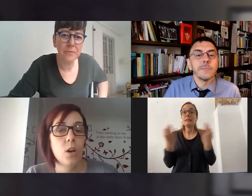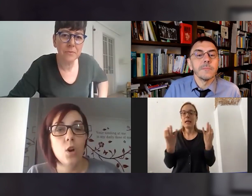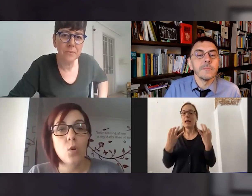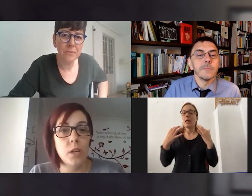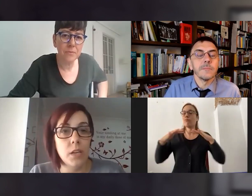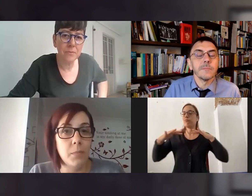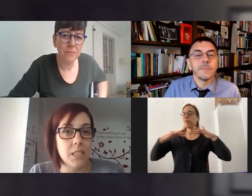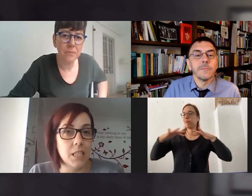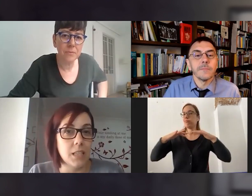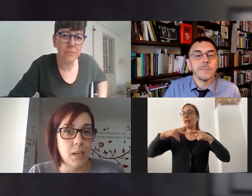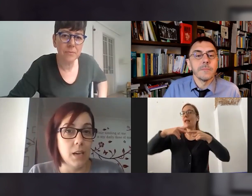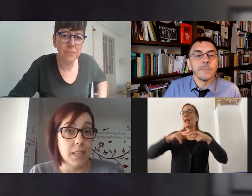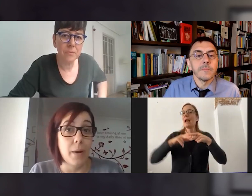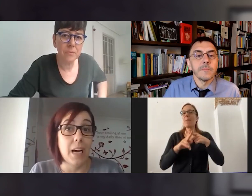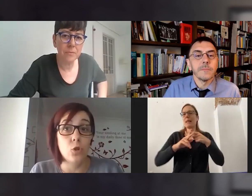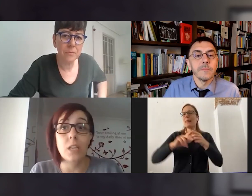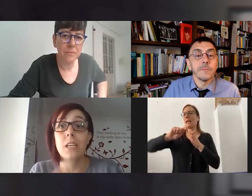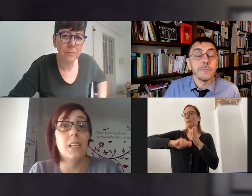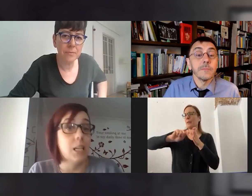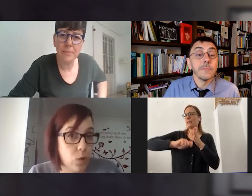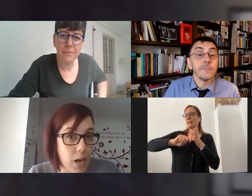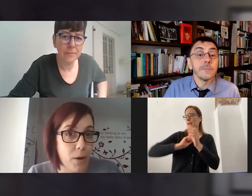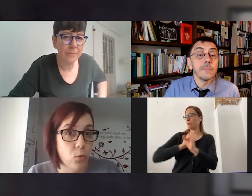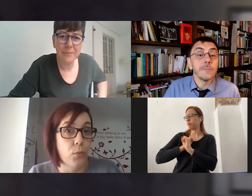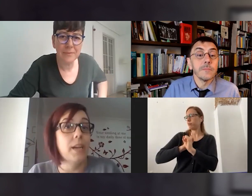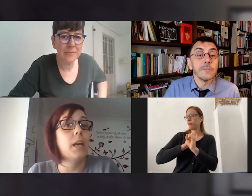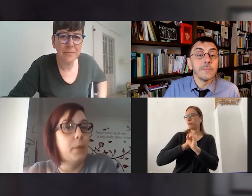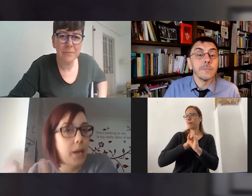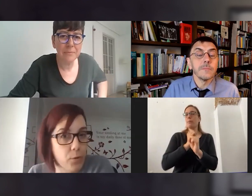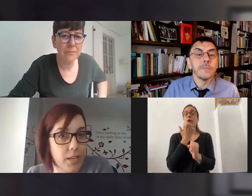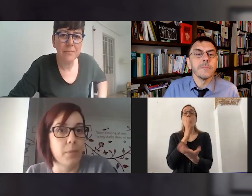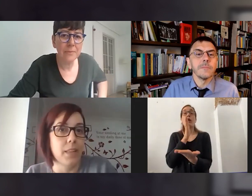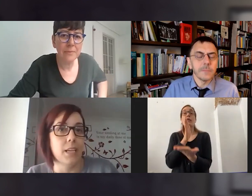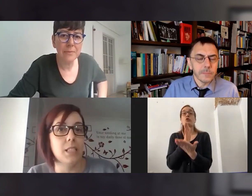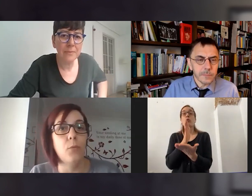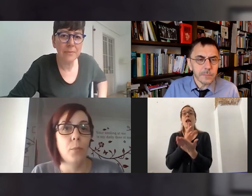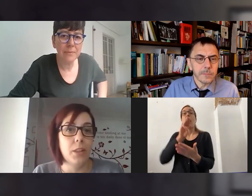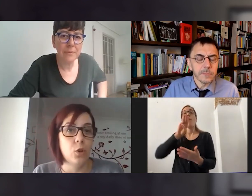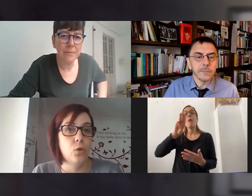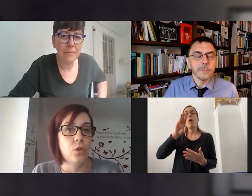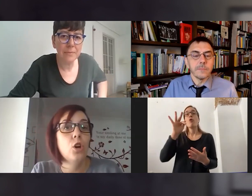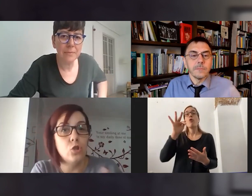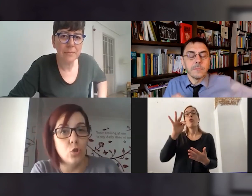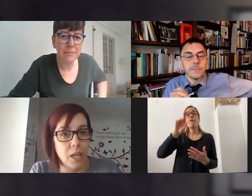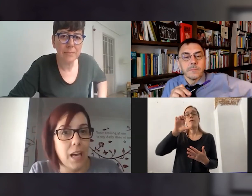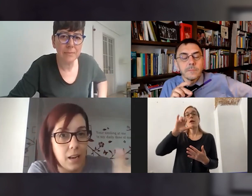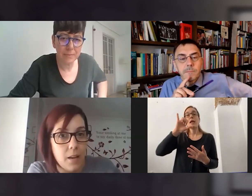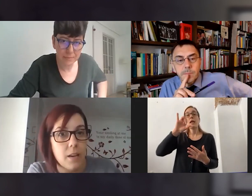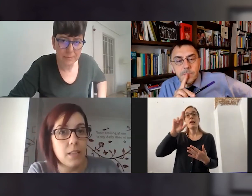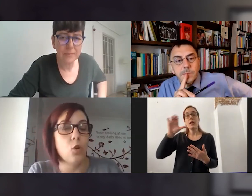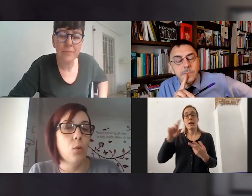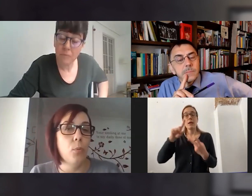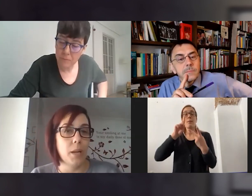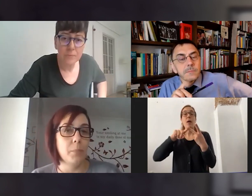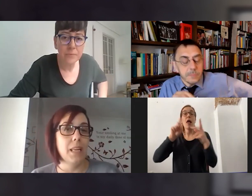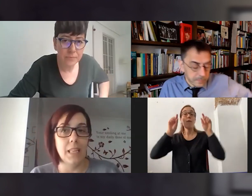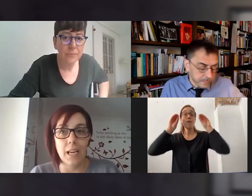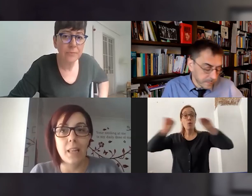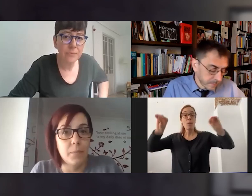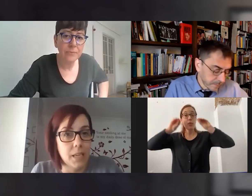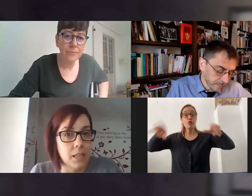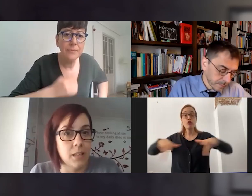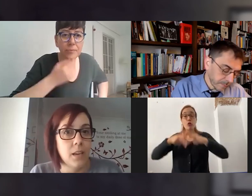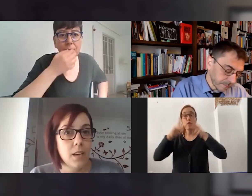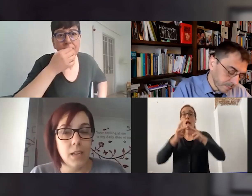llevan meses trabajándose, que es la escuela de Paulo Freire, para poder también dar esa formación social de cómo poder